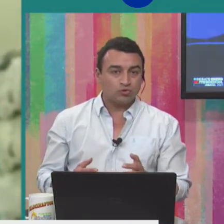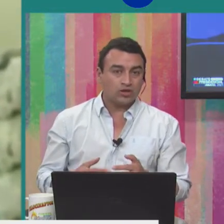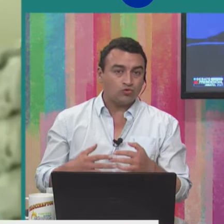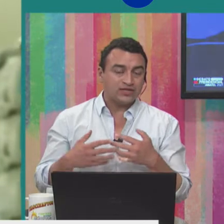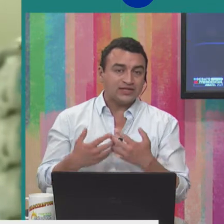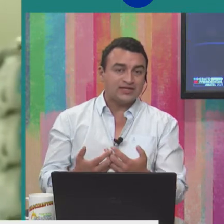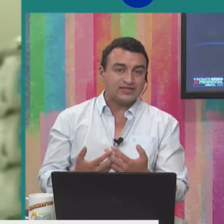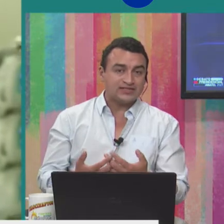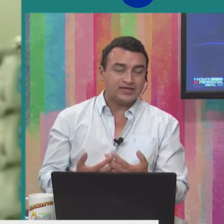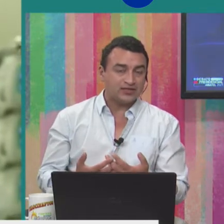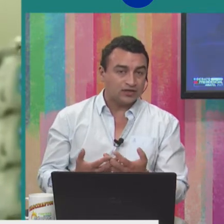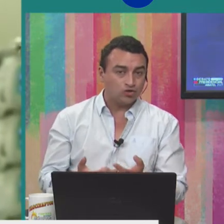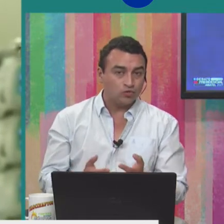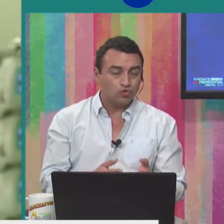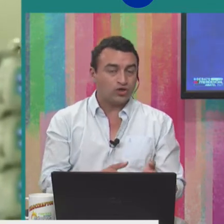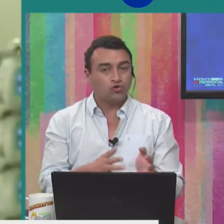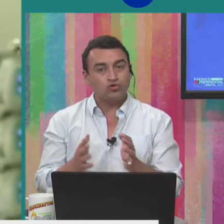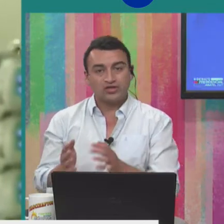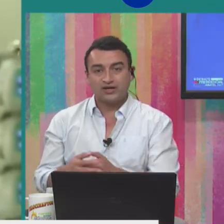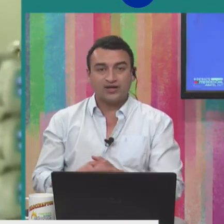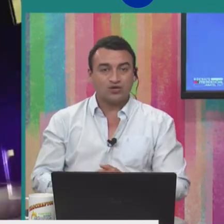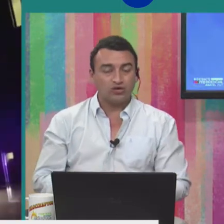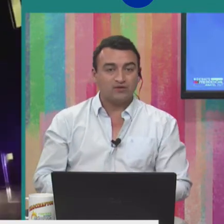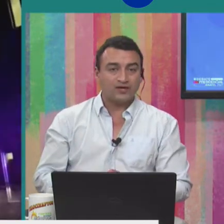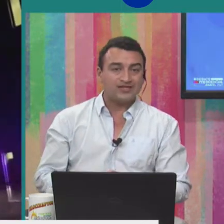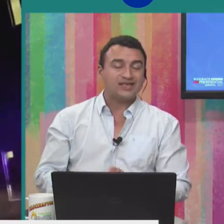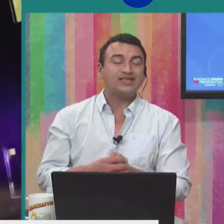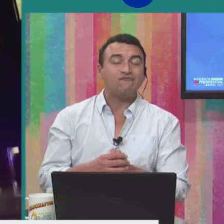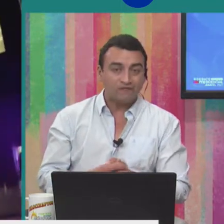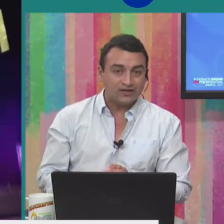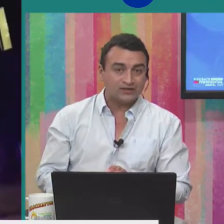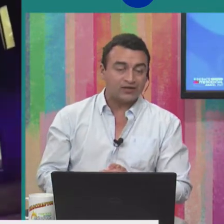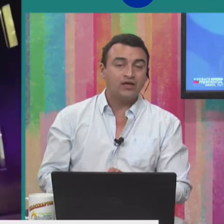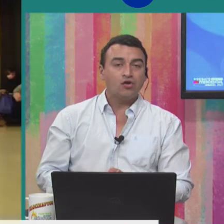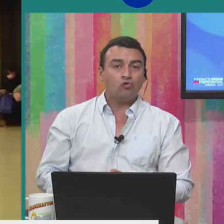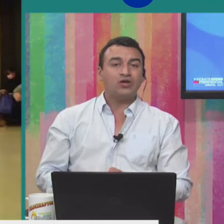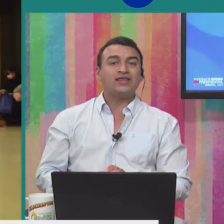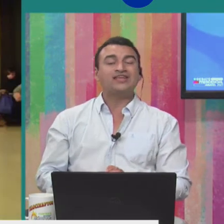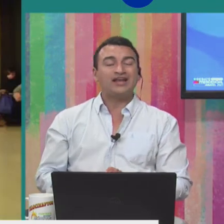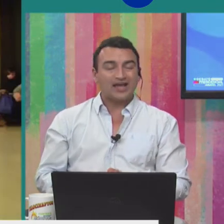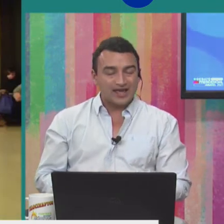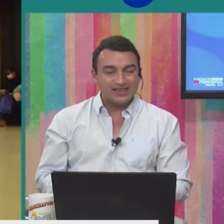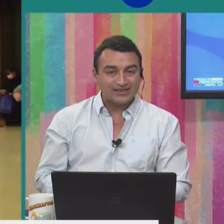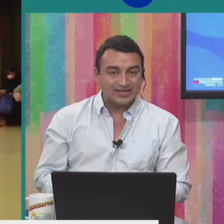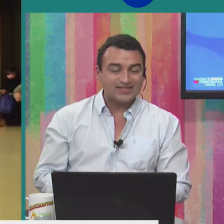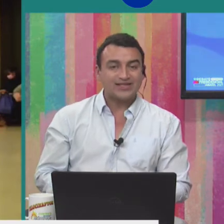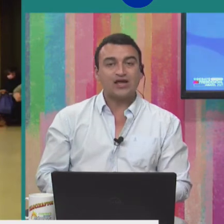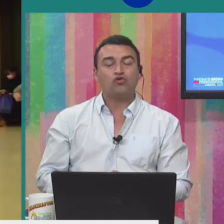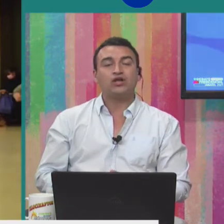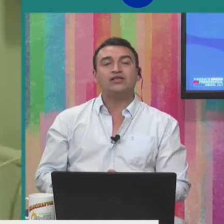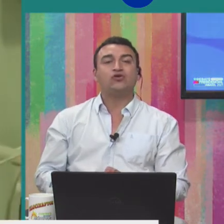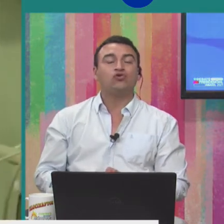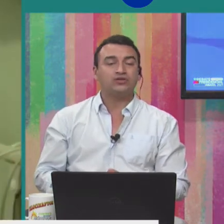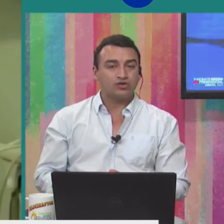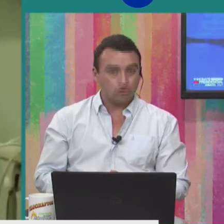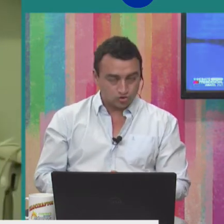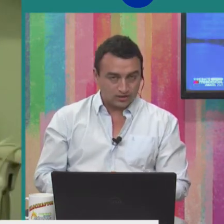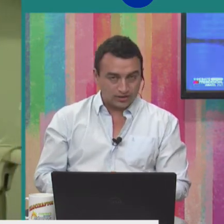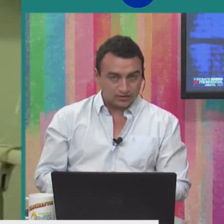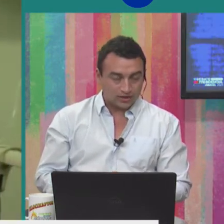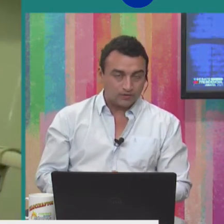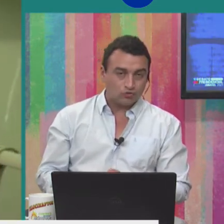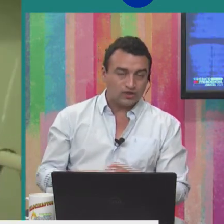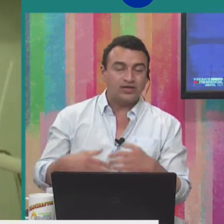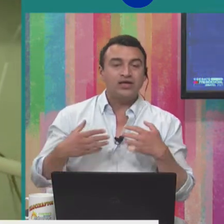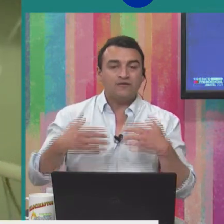podría demostrar una tendencia, tal como ocurre con otras tres regiones del país, que ya enfrentan una declarada tercera ola de